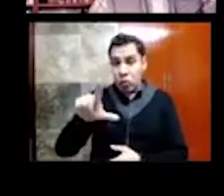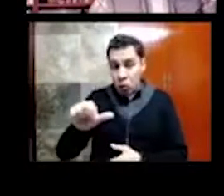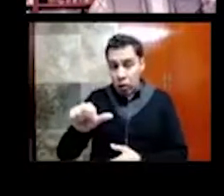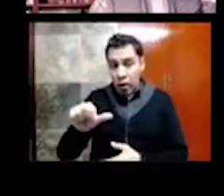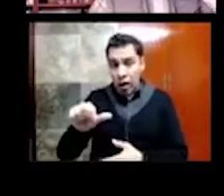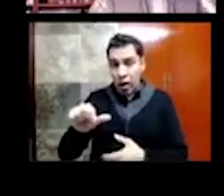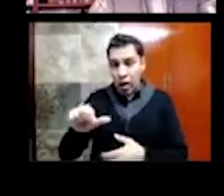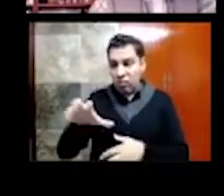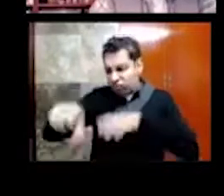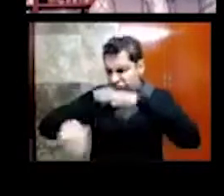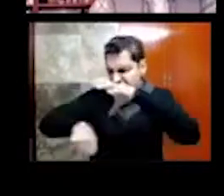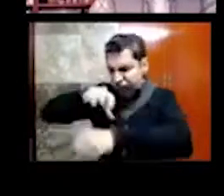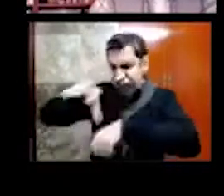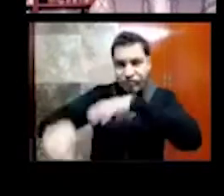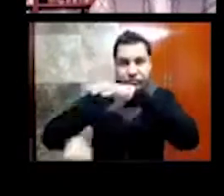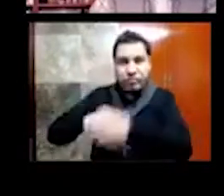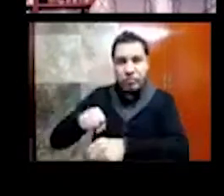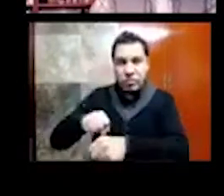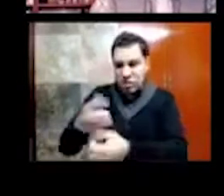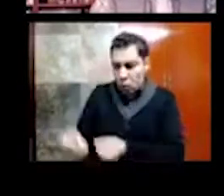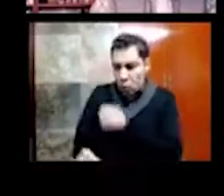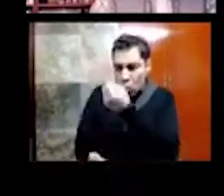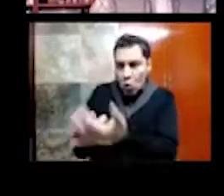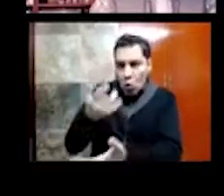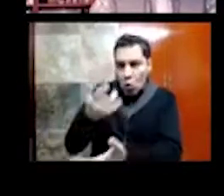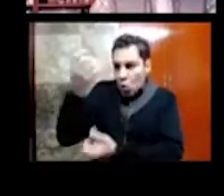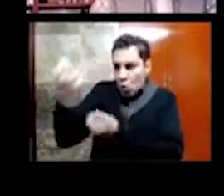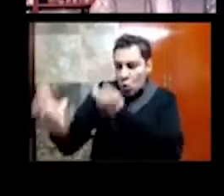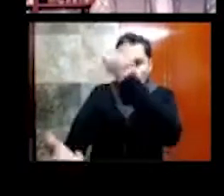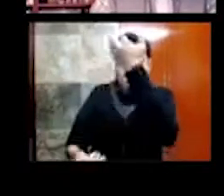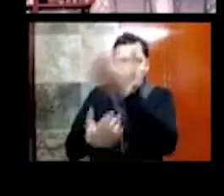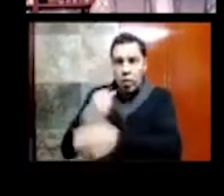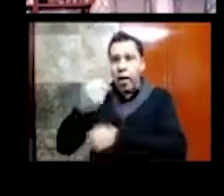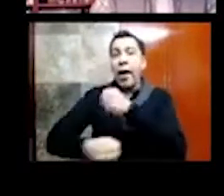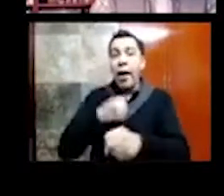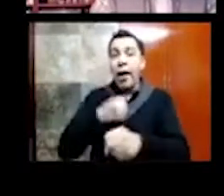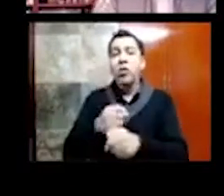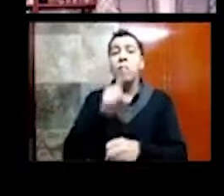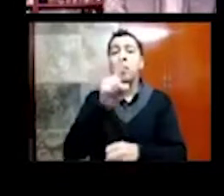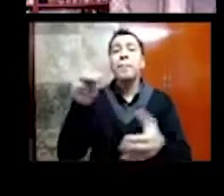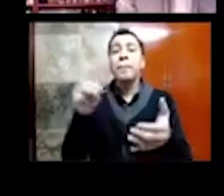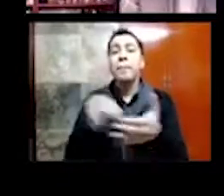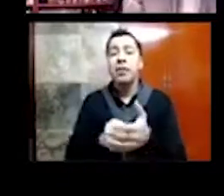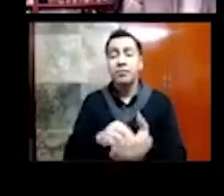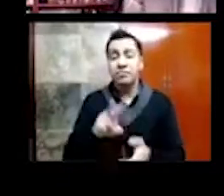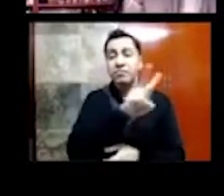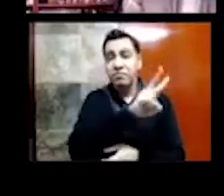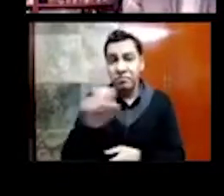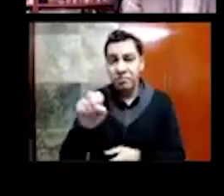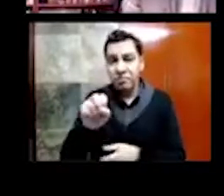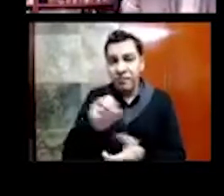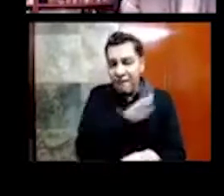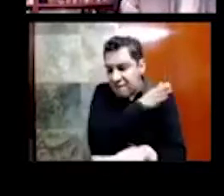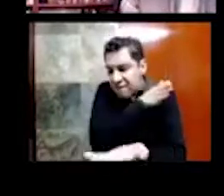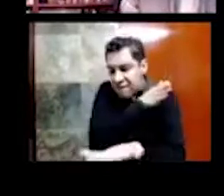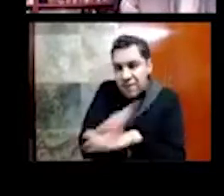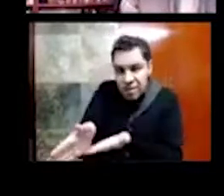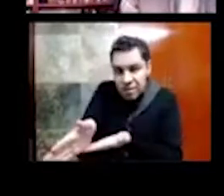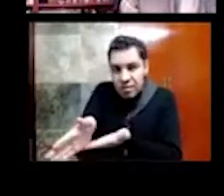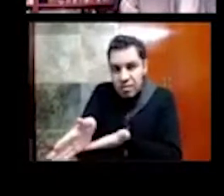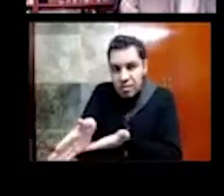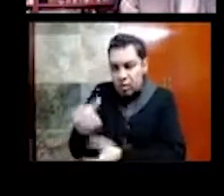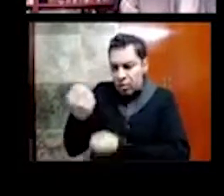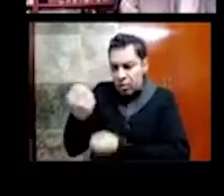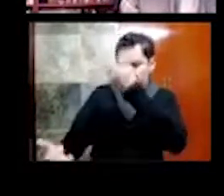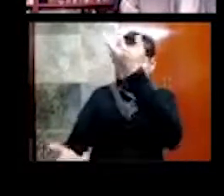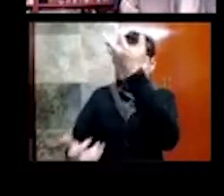saqueada y es incendiada para el año 1200. A partir entonces, de ese momento, empezando a crear este imaginario